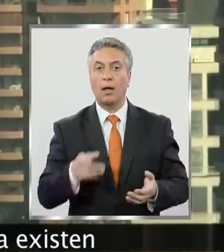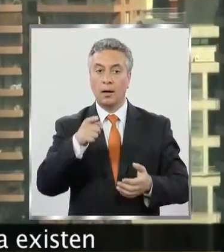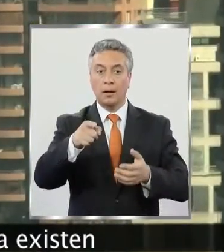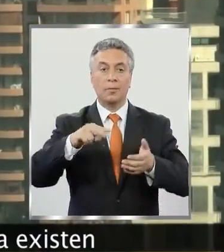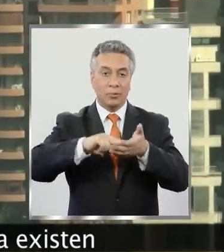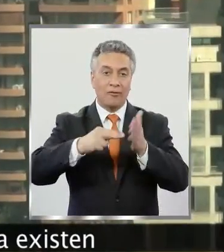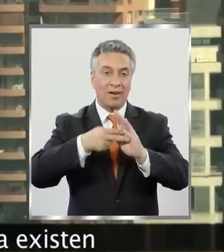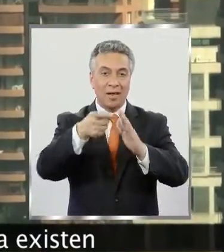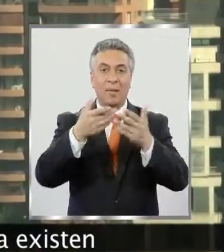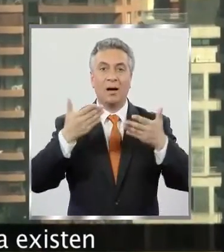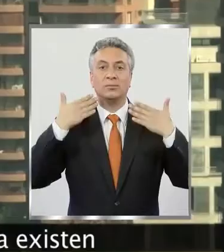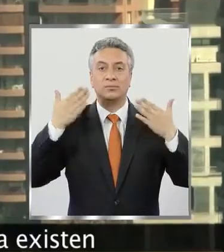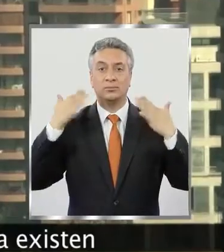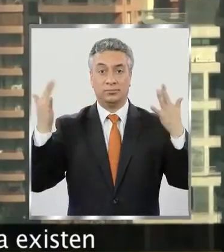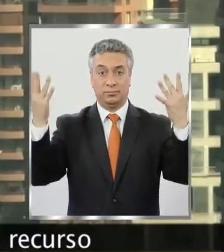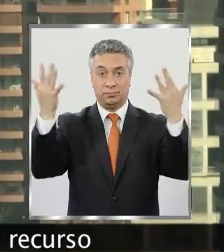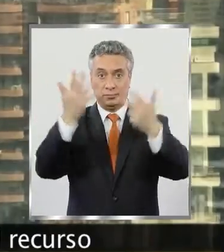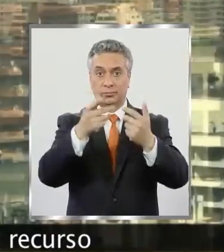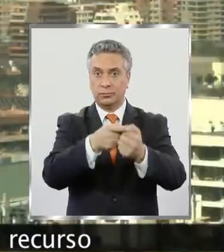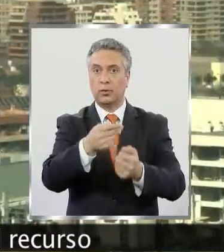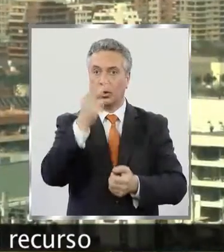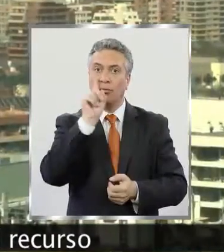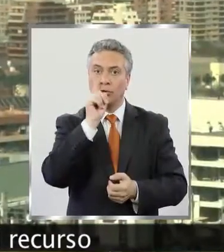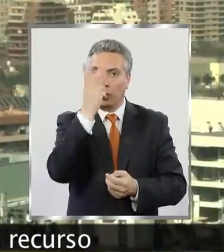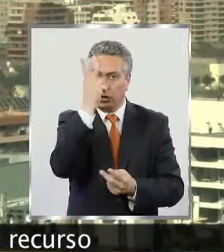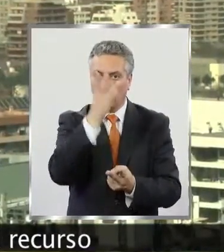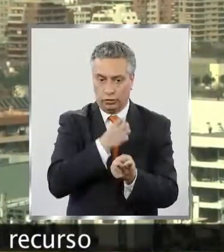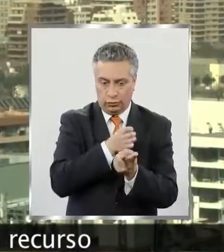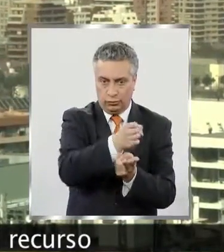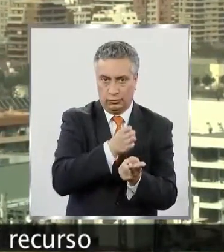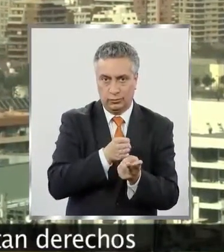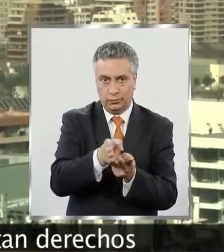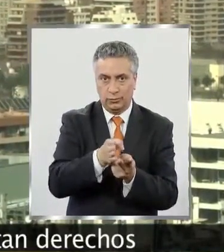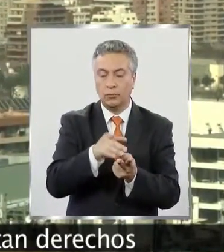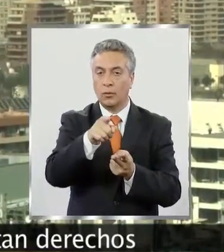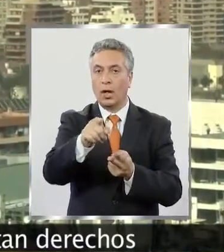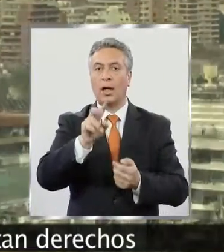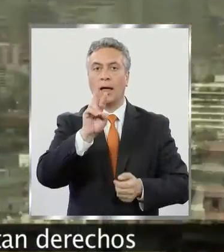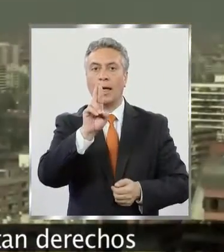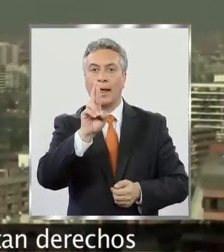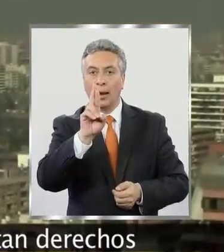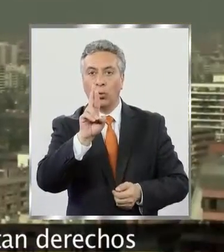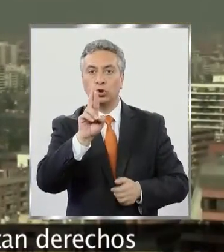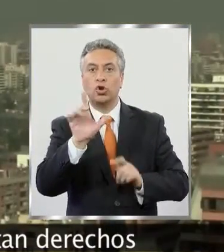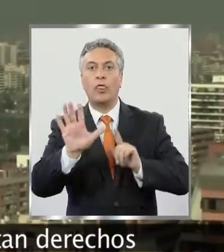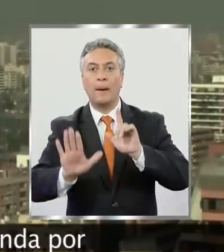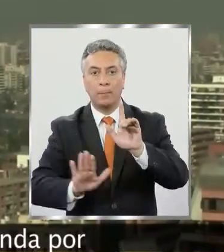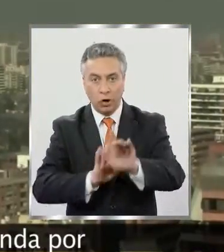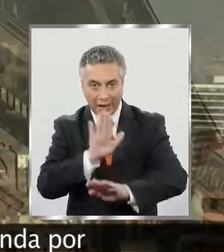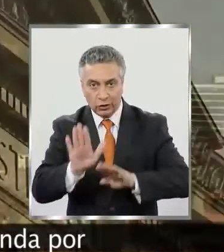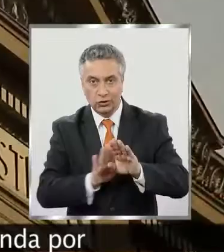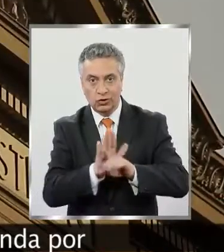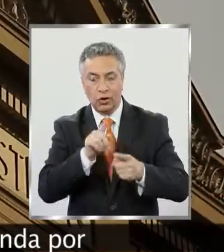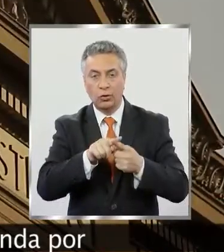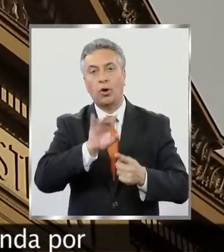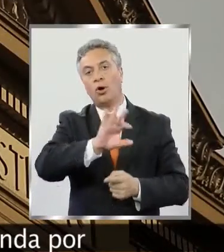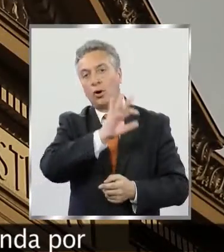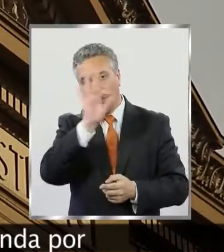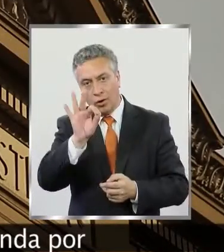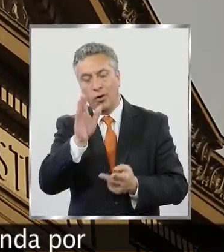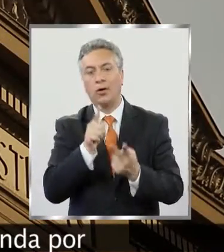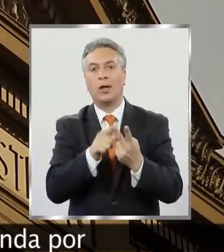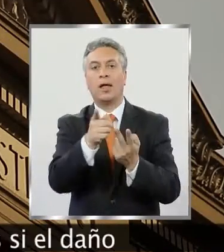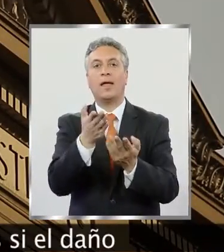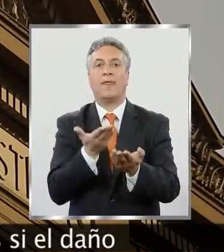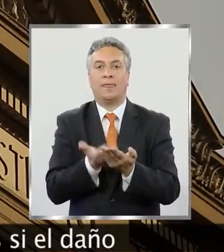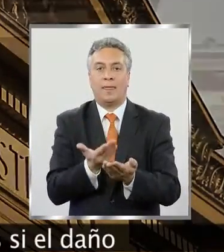ambiental generada por una empresa existen dos vías a nivel judicial: el recurso de protección cuando se afectan derechos fundamentales y la